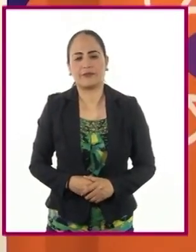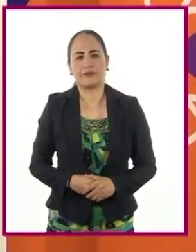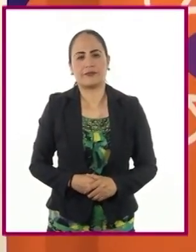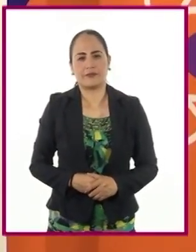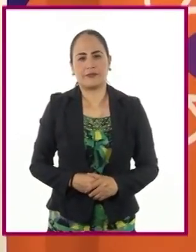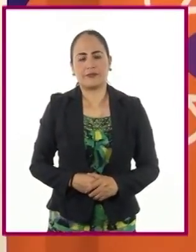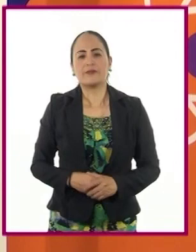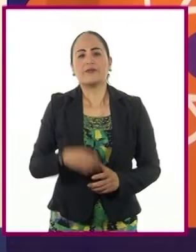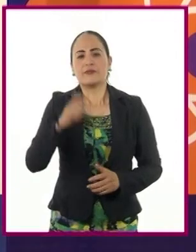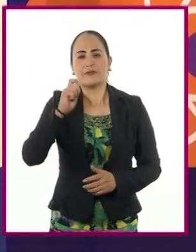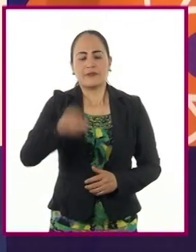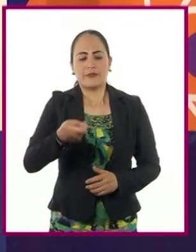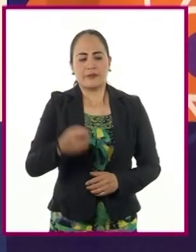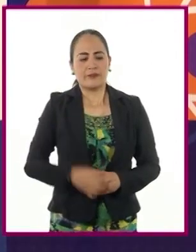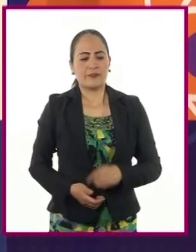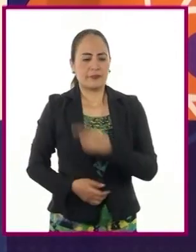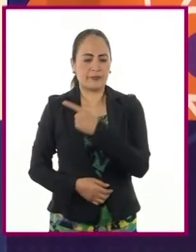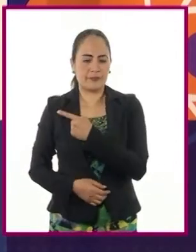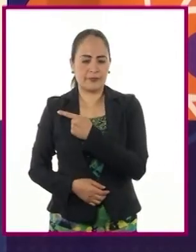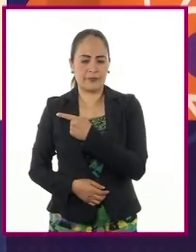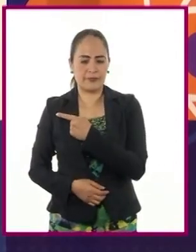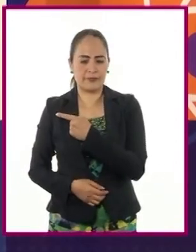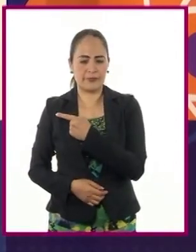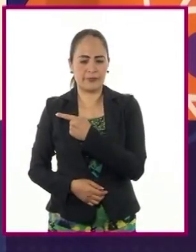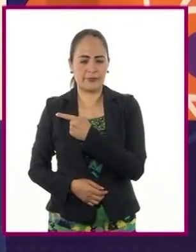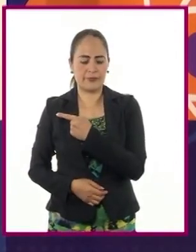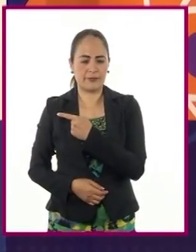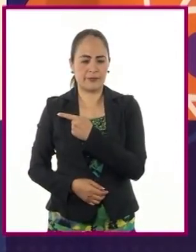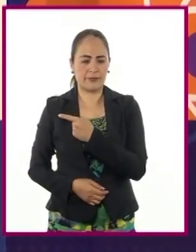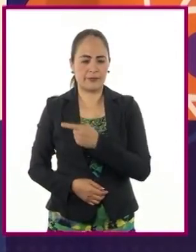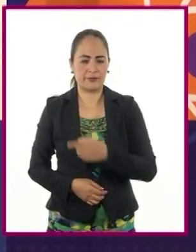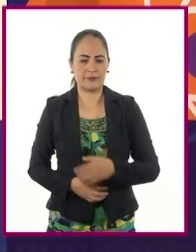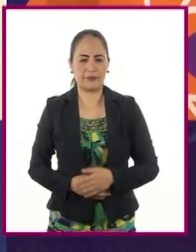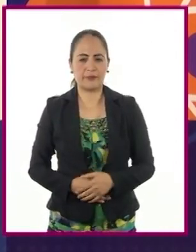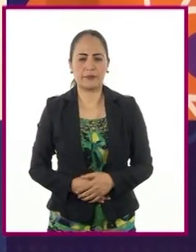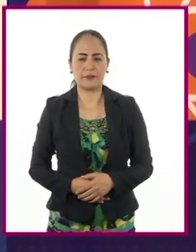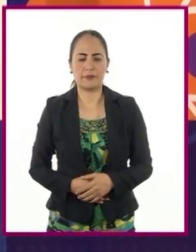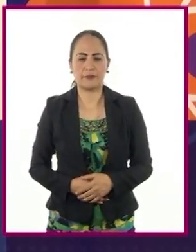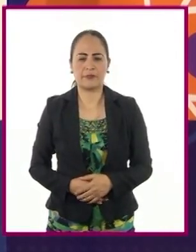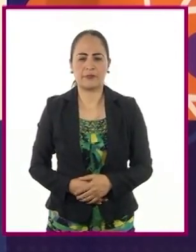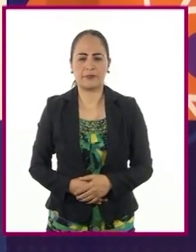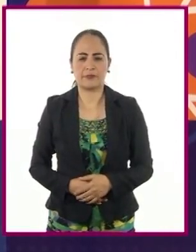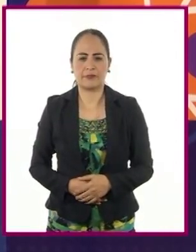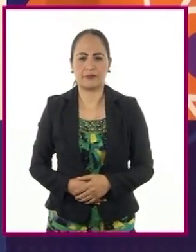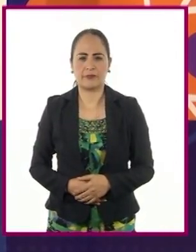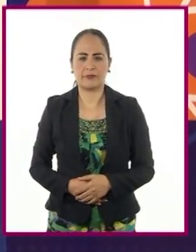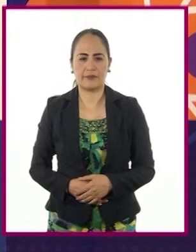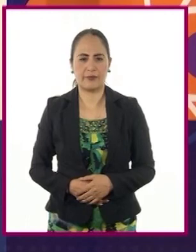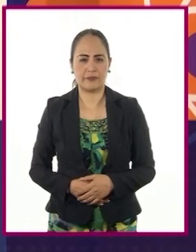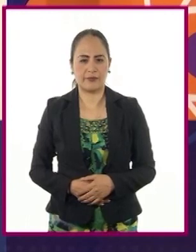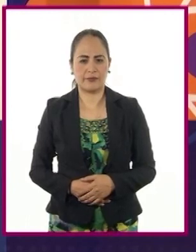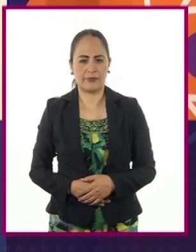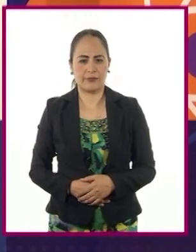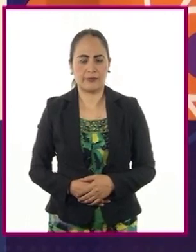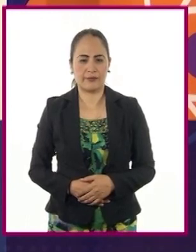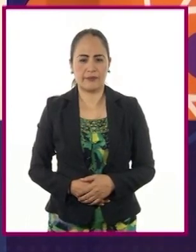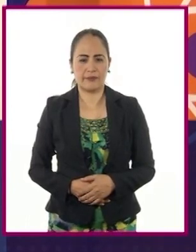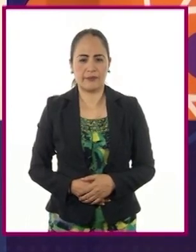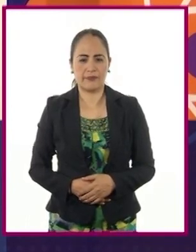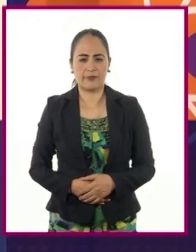átomo, es decir, el número de oxidación se asigna de acuerdo con el grupo al que pertenecen los elementos